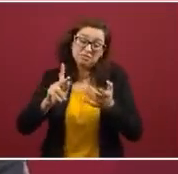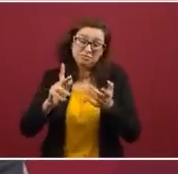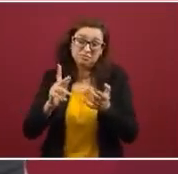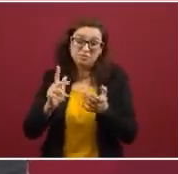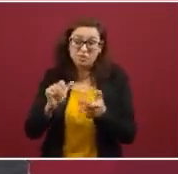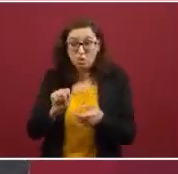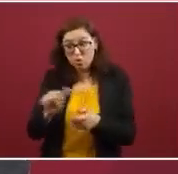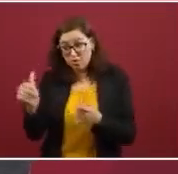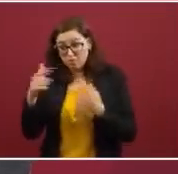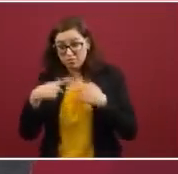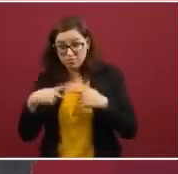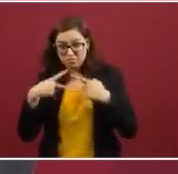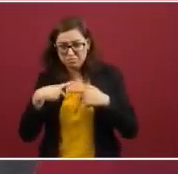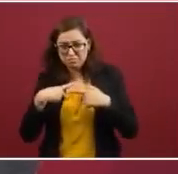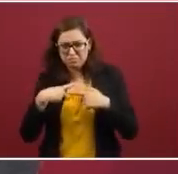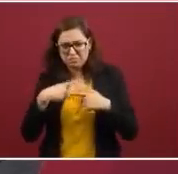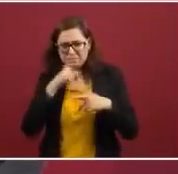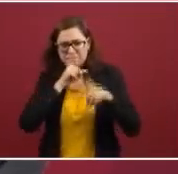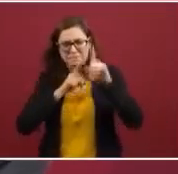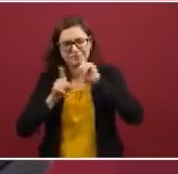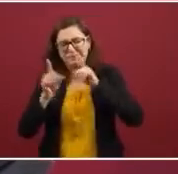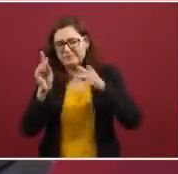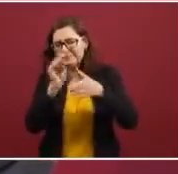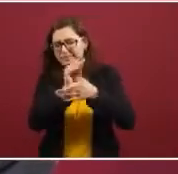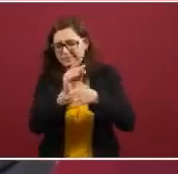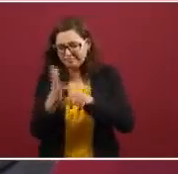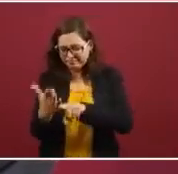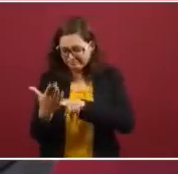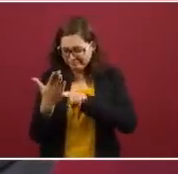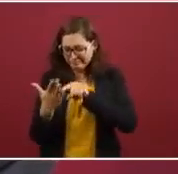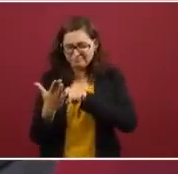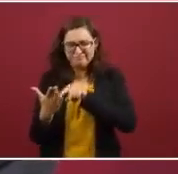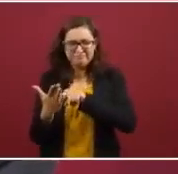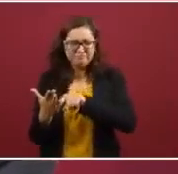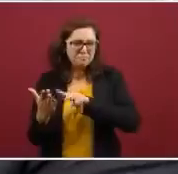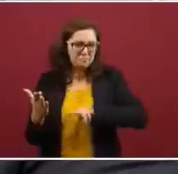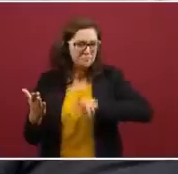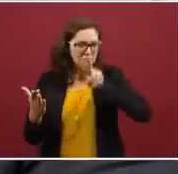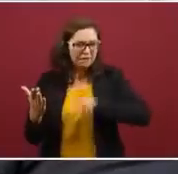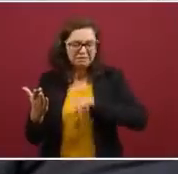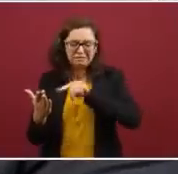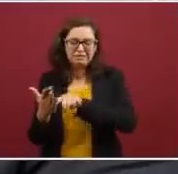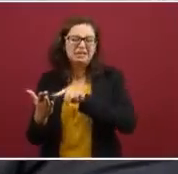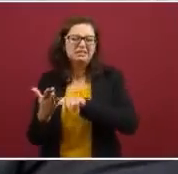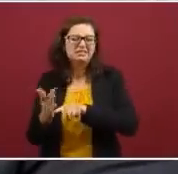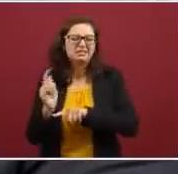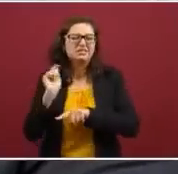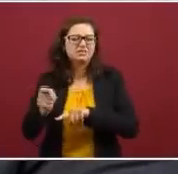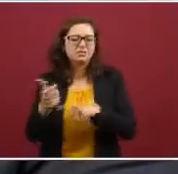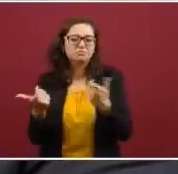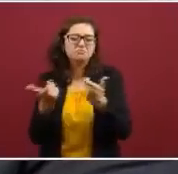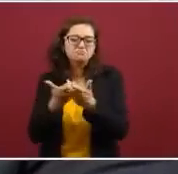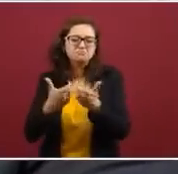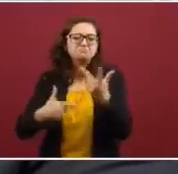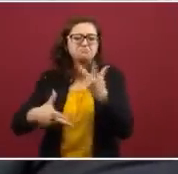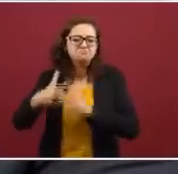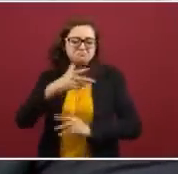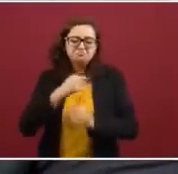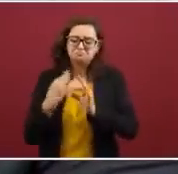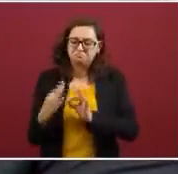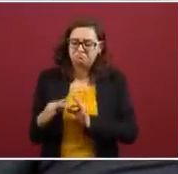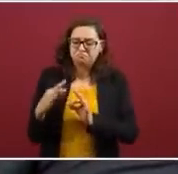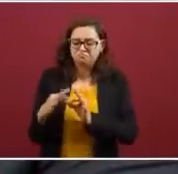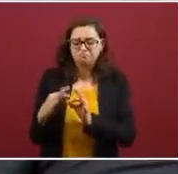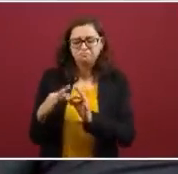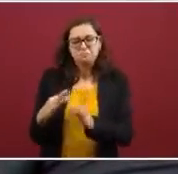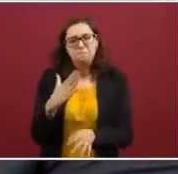saben que la economía va bien, que